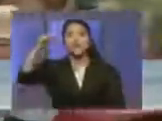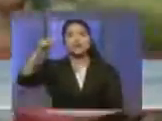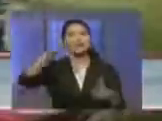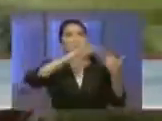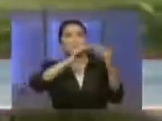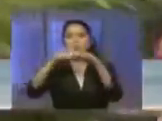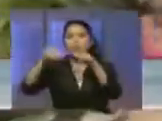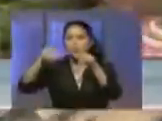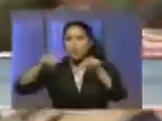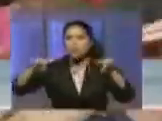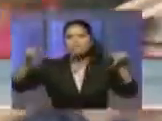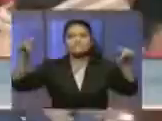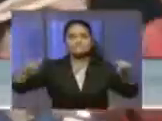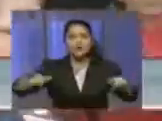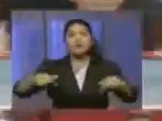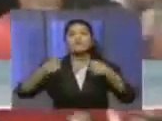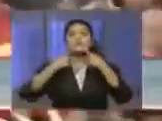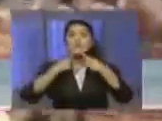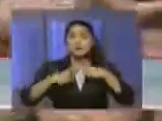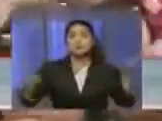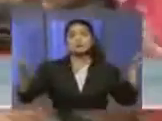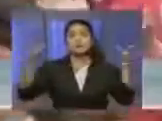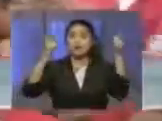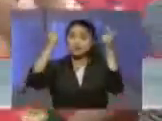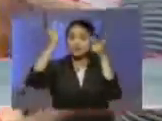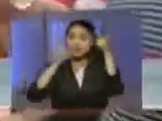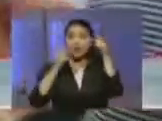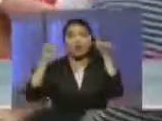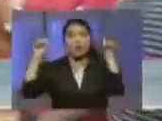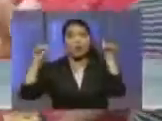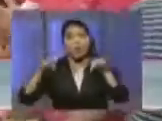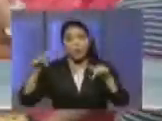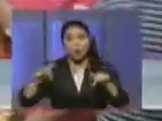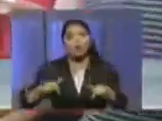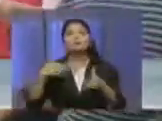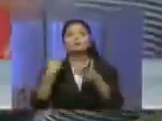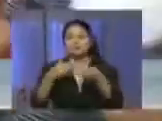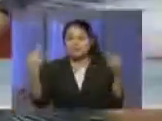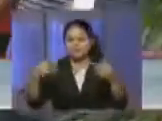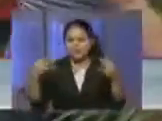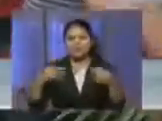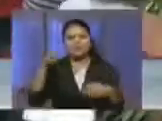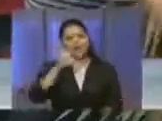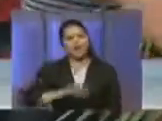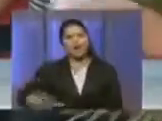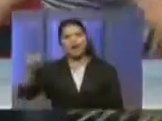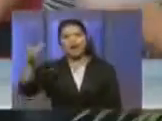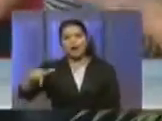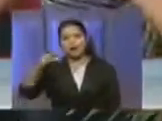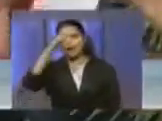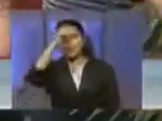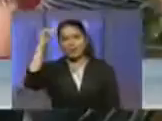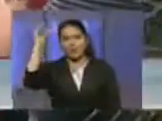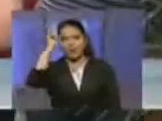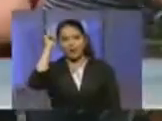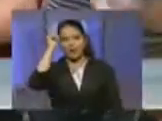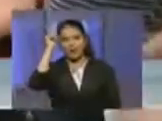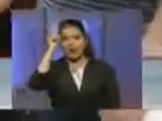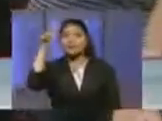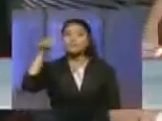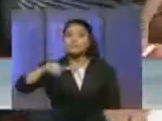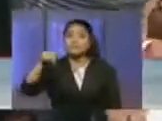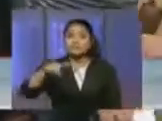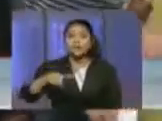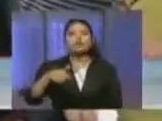que profesaba nuestro comandante Hugo Chávez hoy día se ha hecho realidad en los pueblos indígenas acá usted